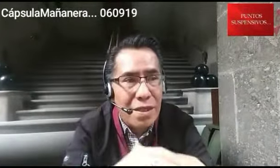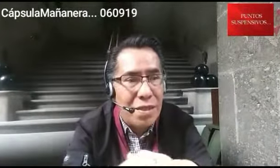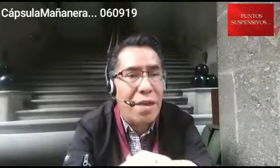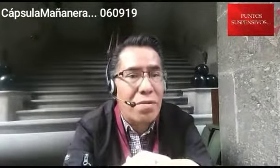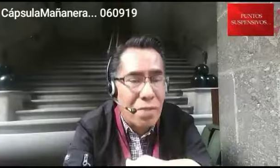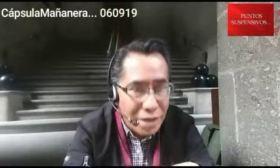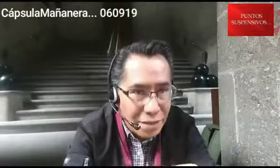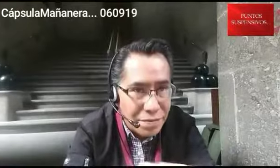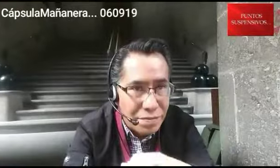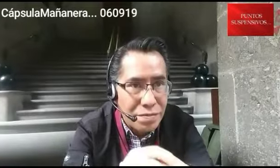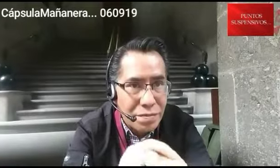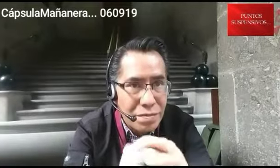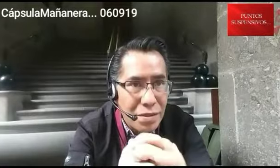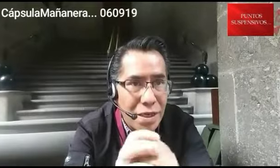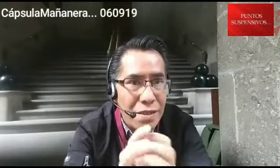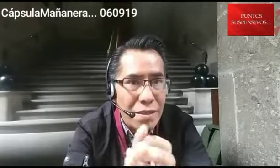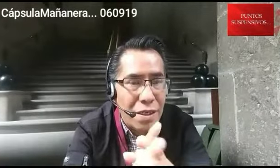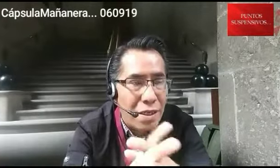esto se va a actuar